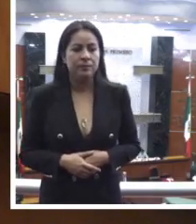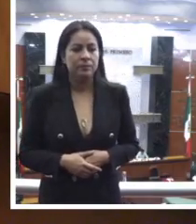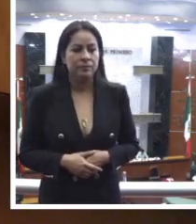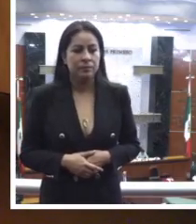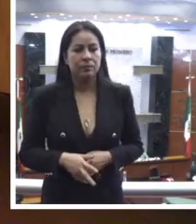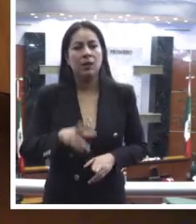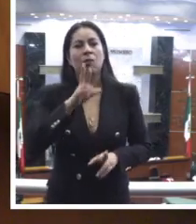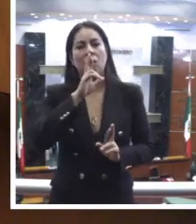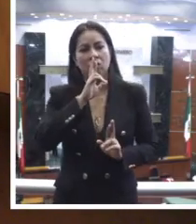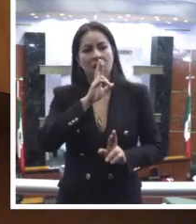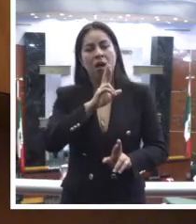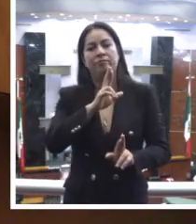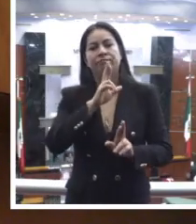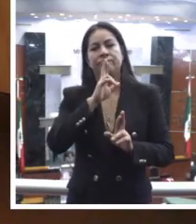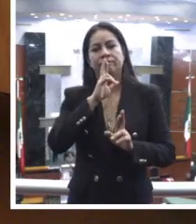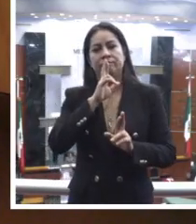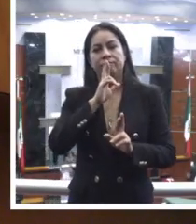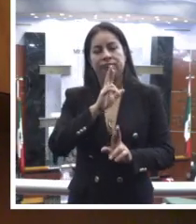contestación